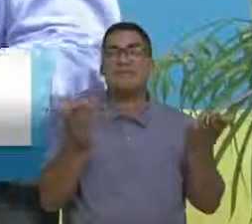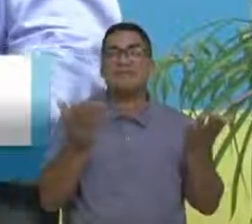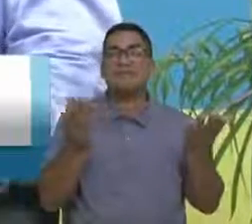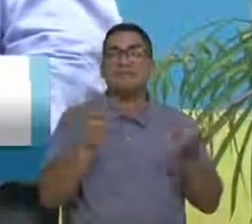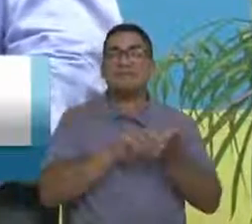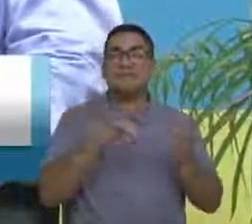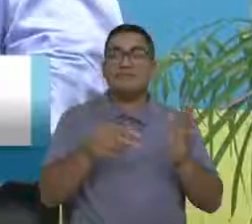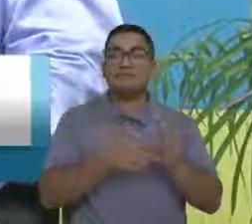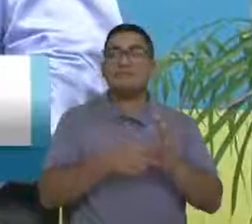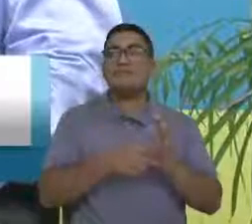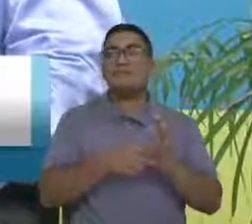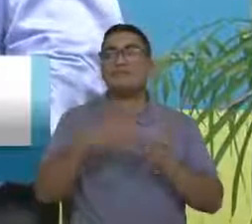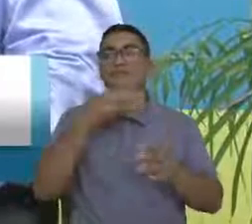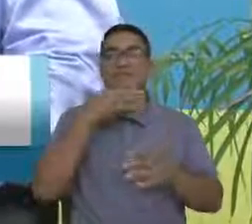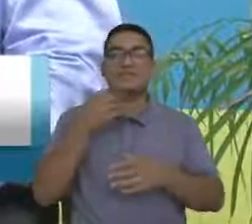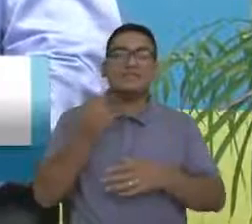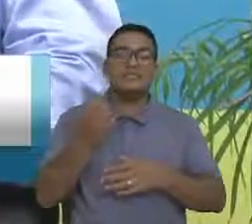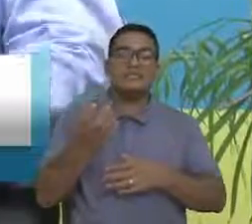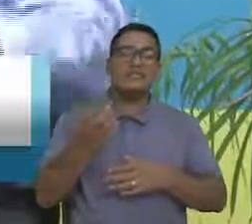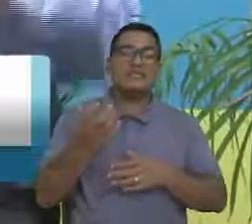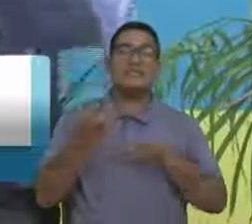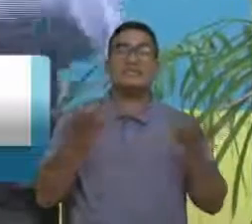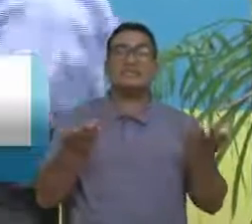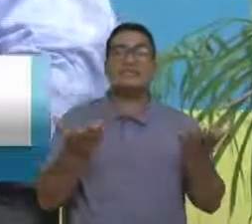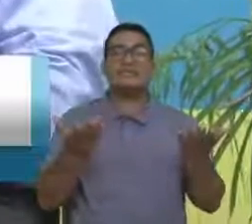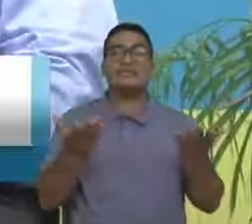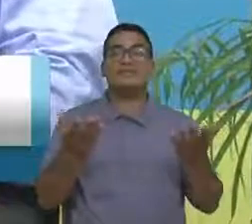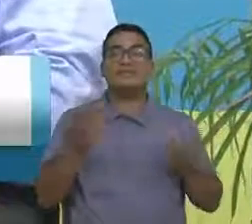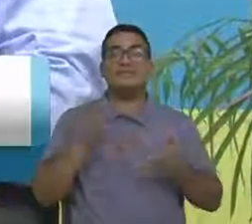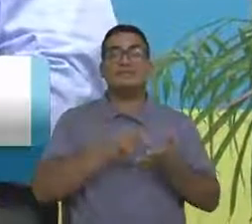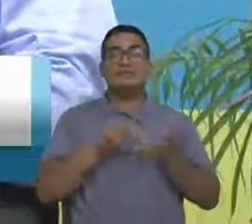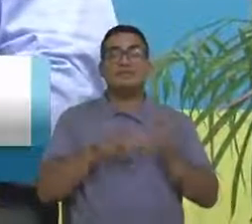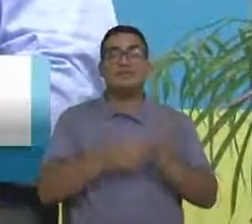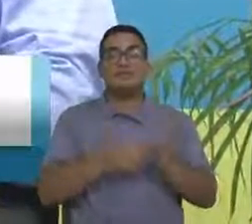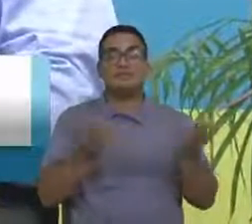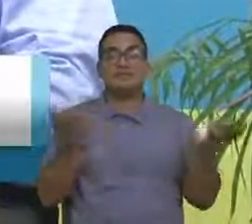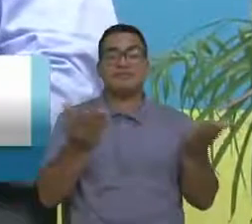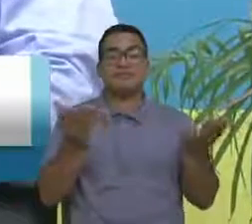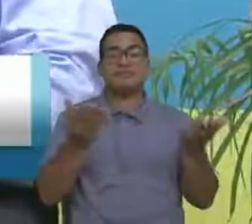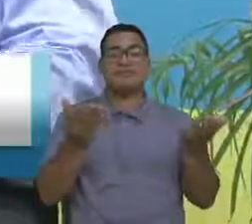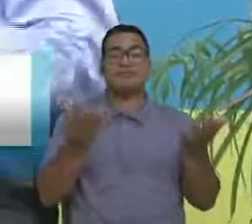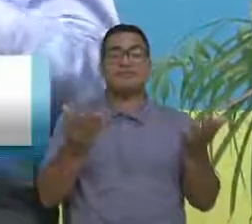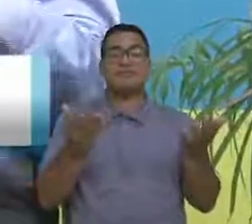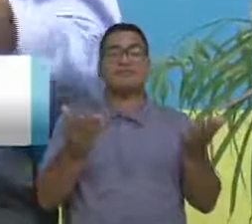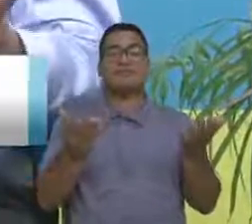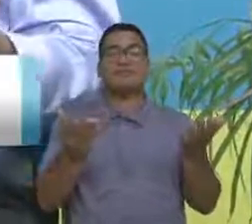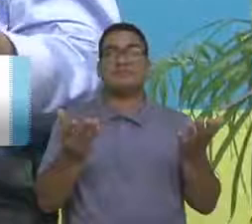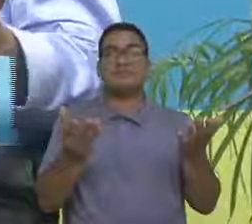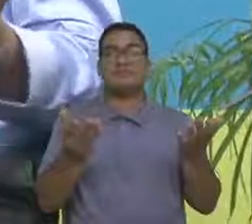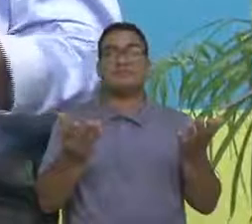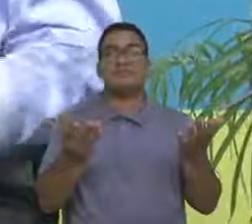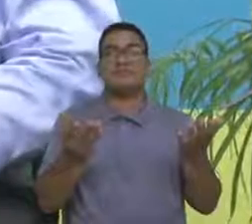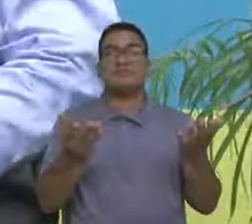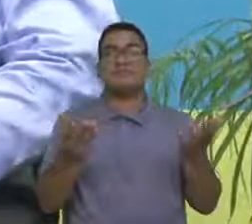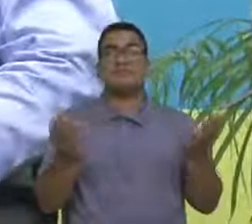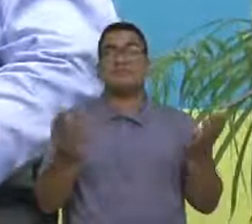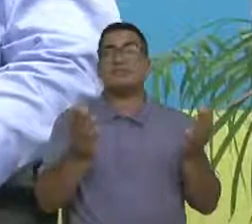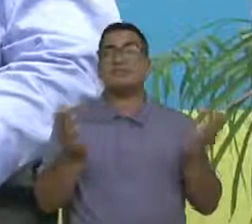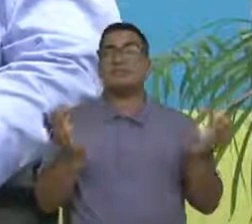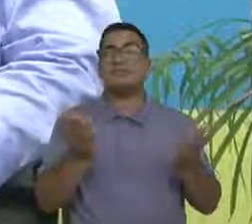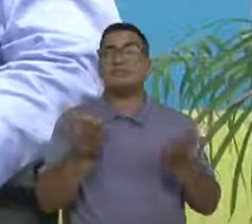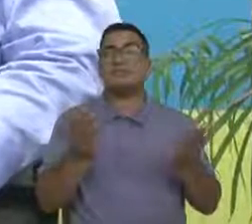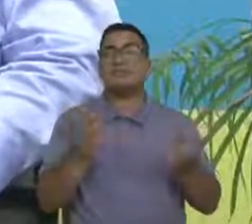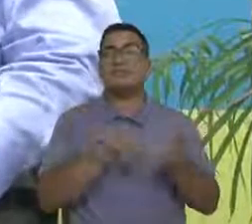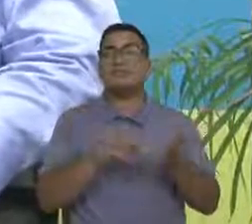filtrado glomerular. Entonces, la disminución progresiva del filtrado glomerular por debajo